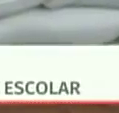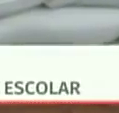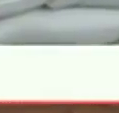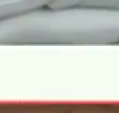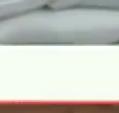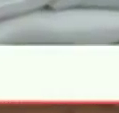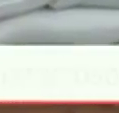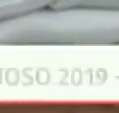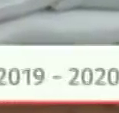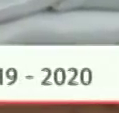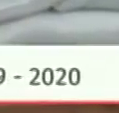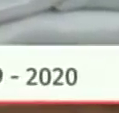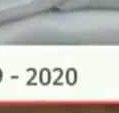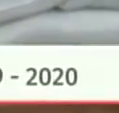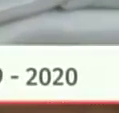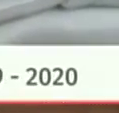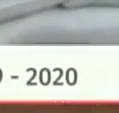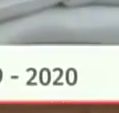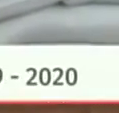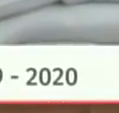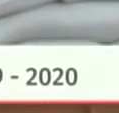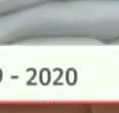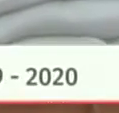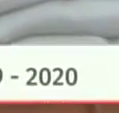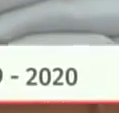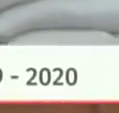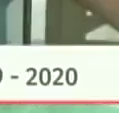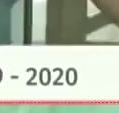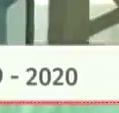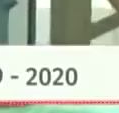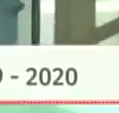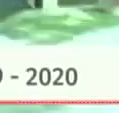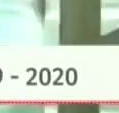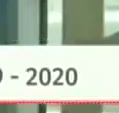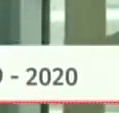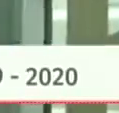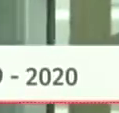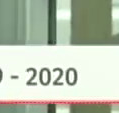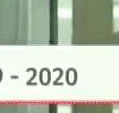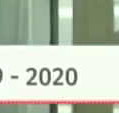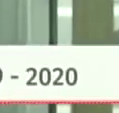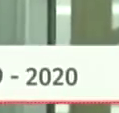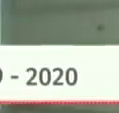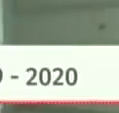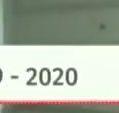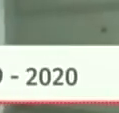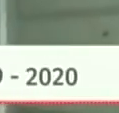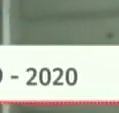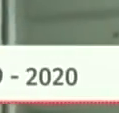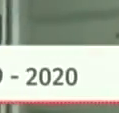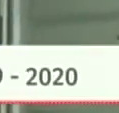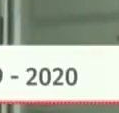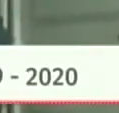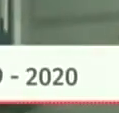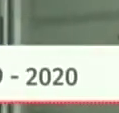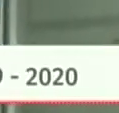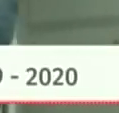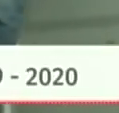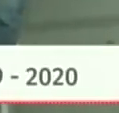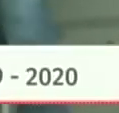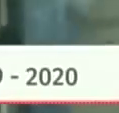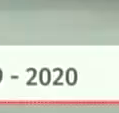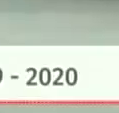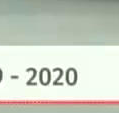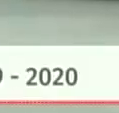los procesos logísticos necesarios para garantizar el cumplimiento del programa de alimentación escolar. Recepción,